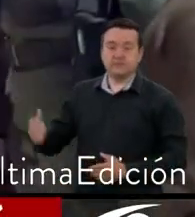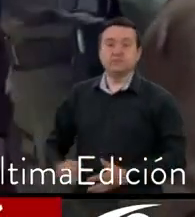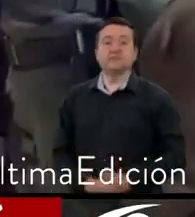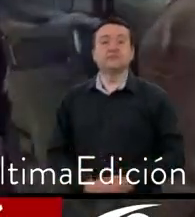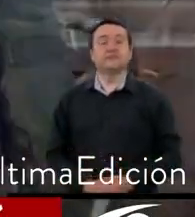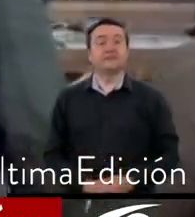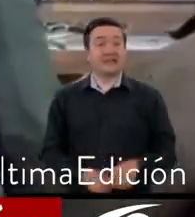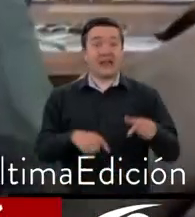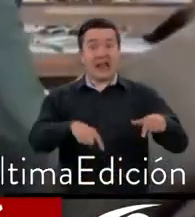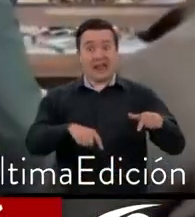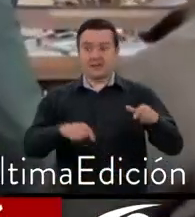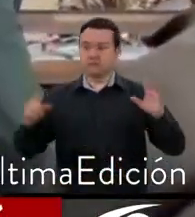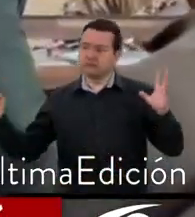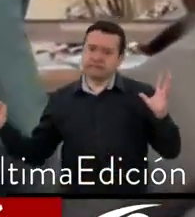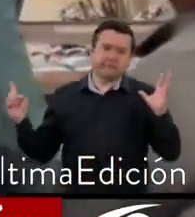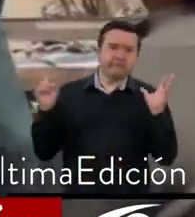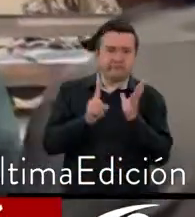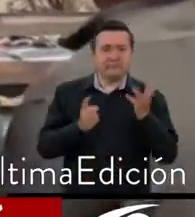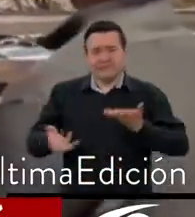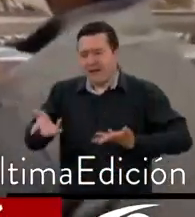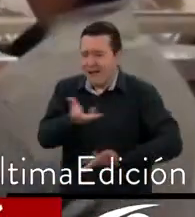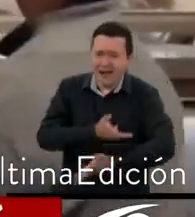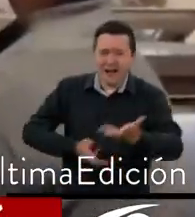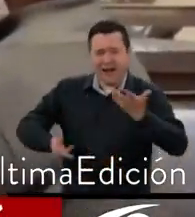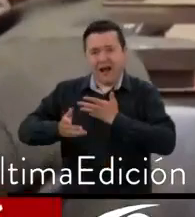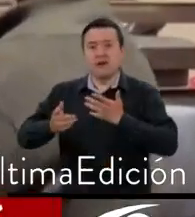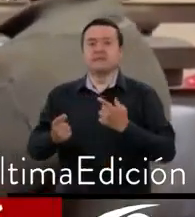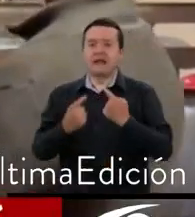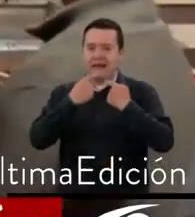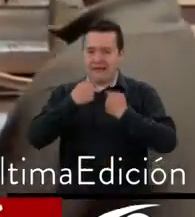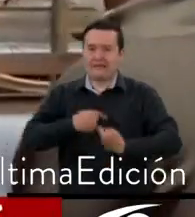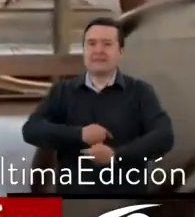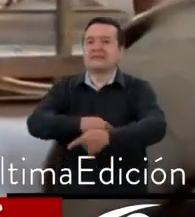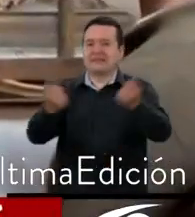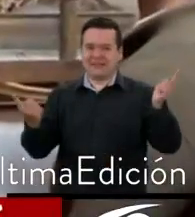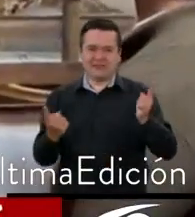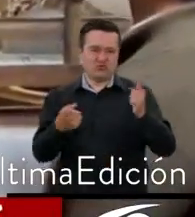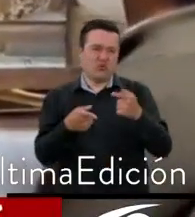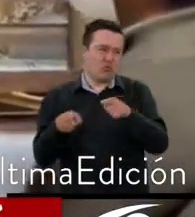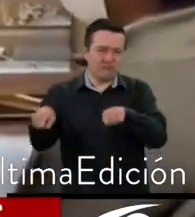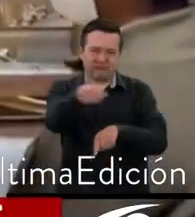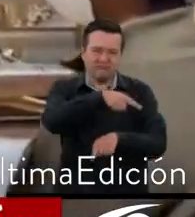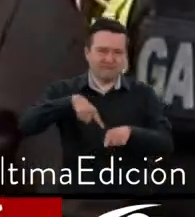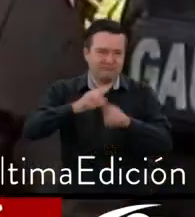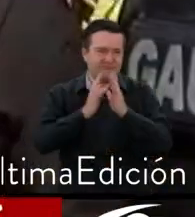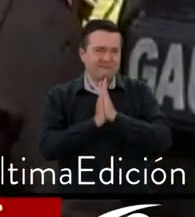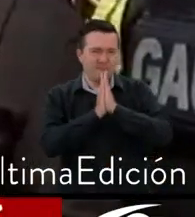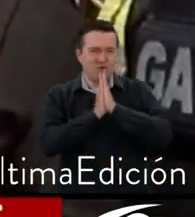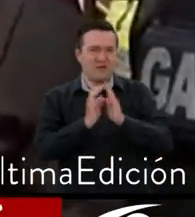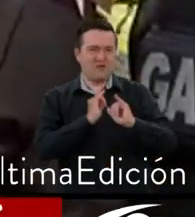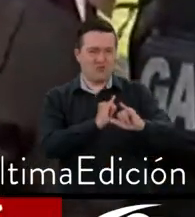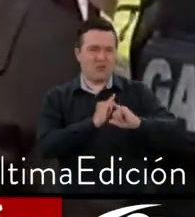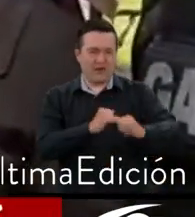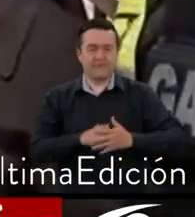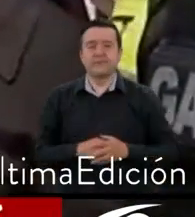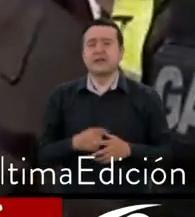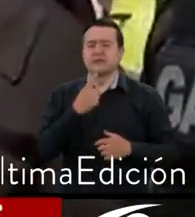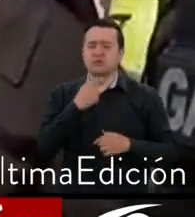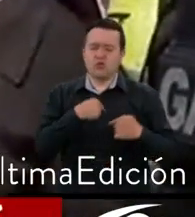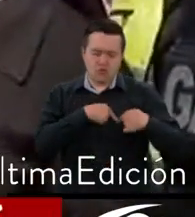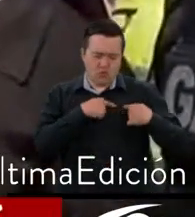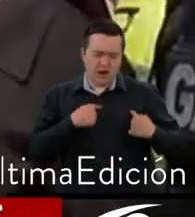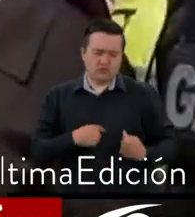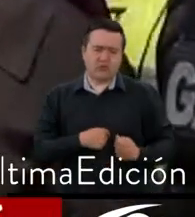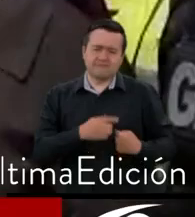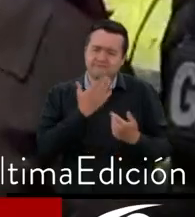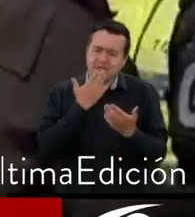En medio del emotivo recibimiento, dio sus primeras palabras a sus hermanas. De todo corazón les agradezco. Están en